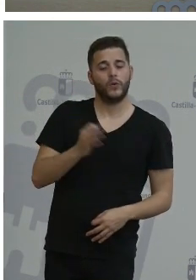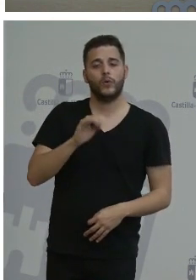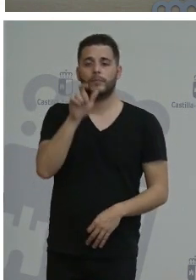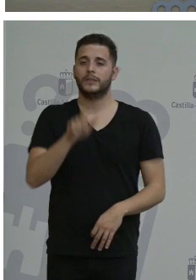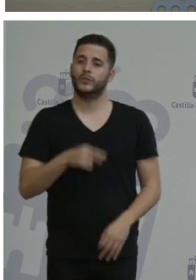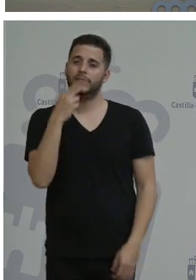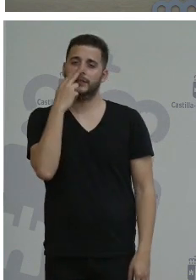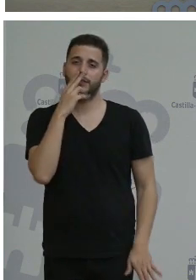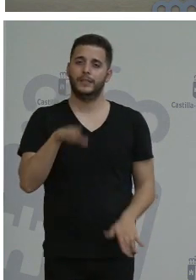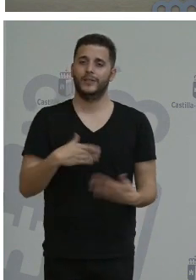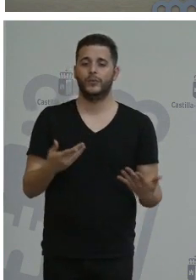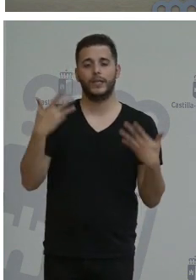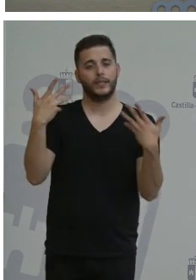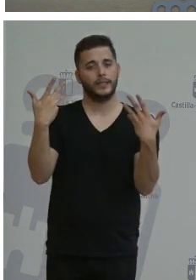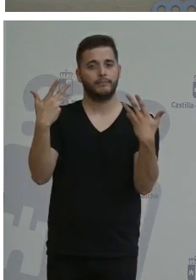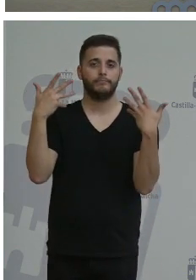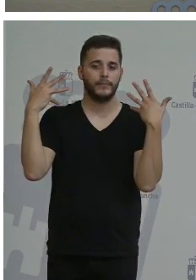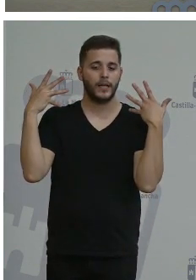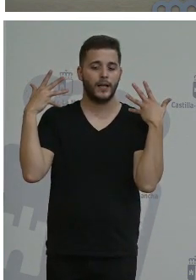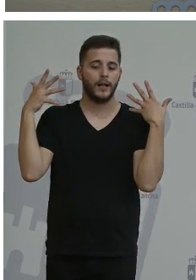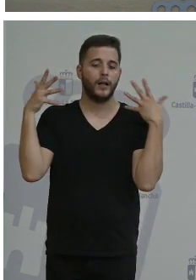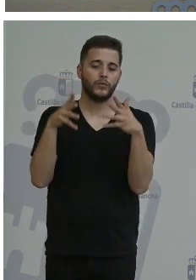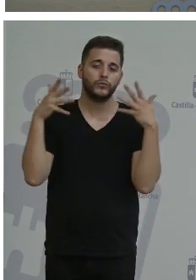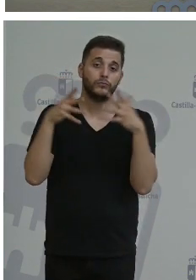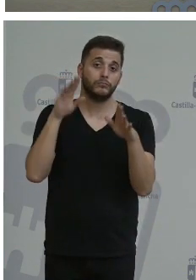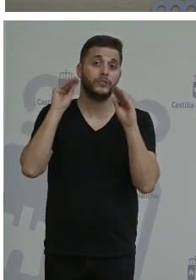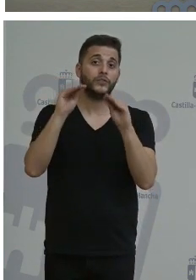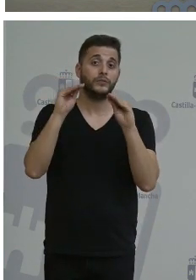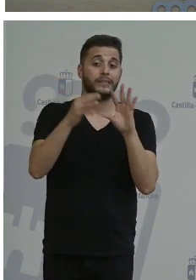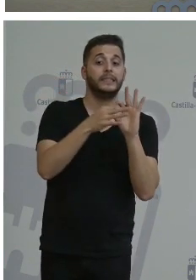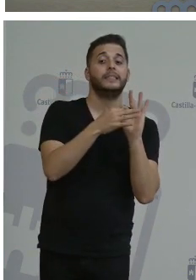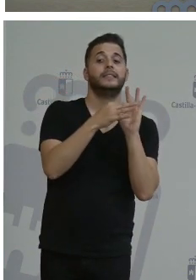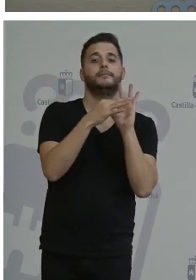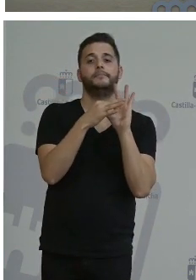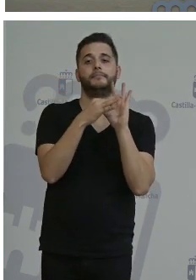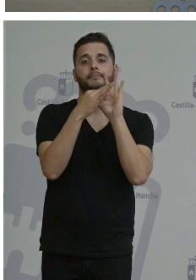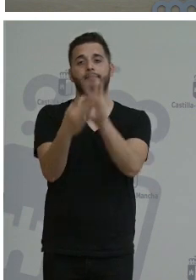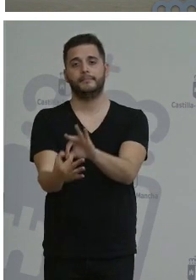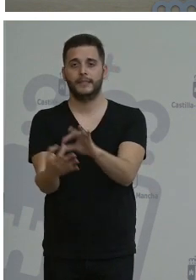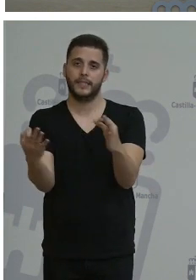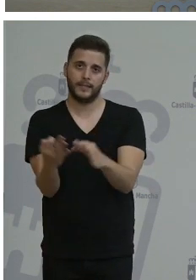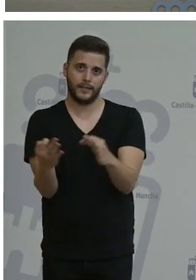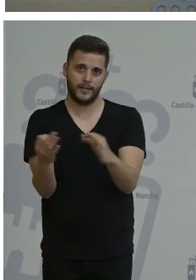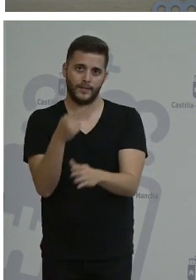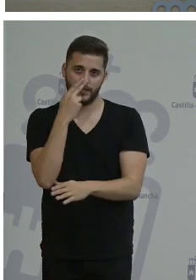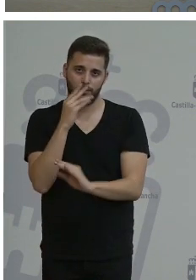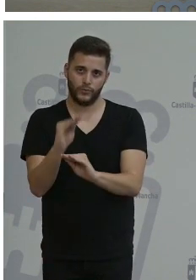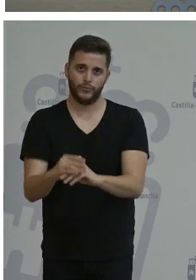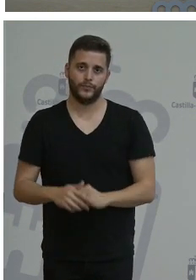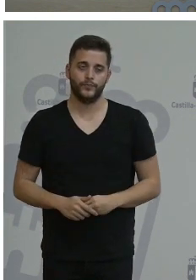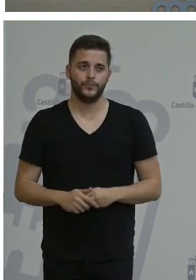persona y que le aconsejen esa formación que vaya acorde con esa vocación o con esos intereses.